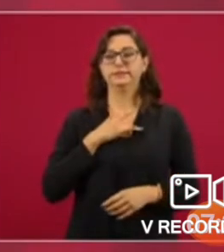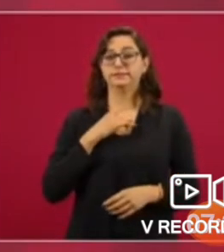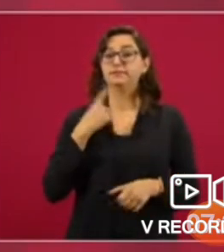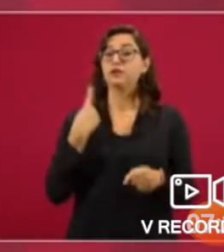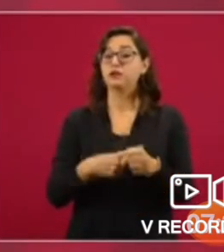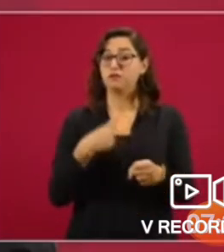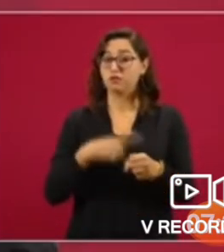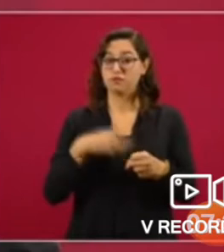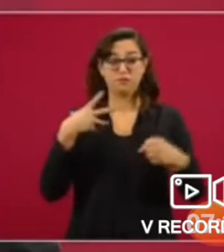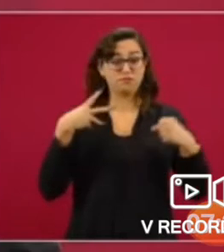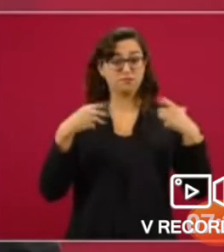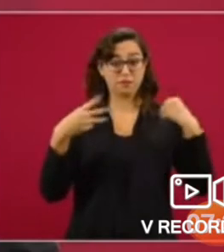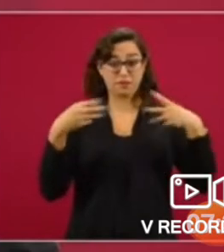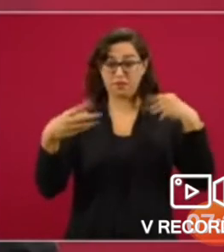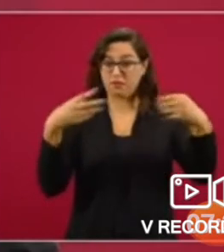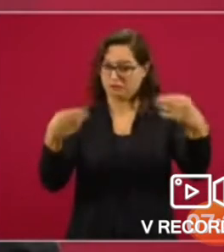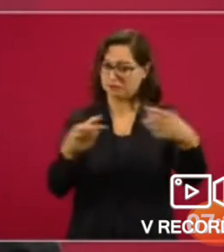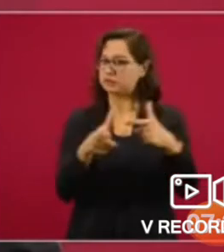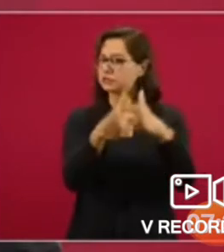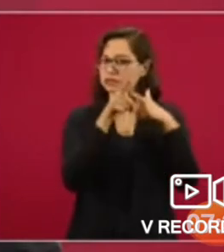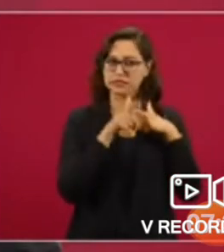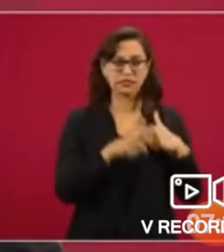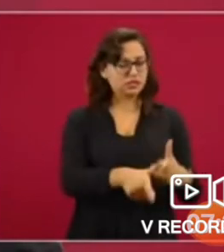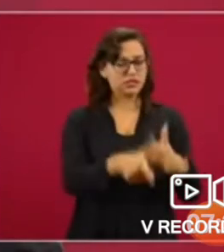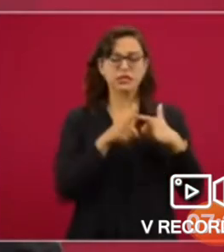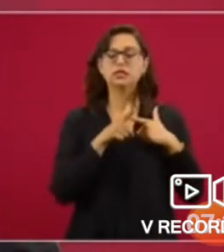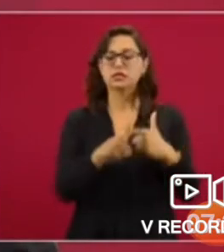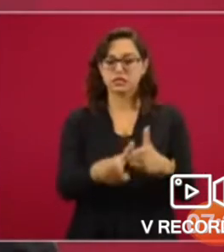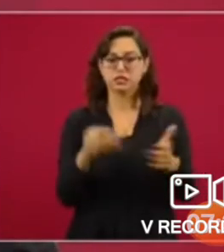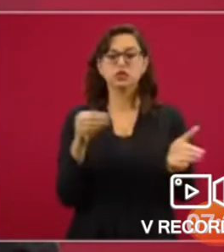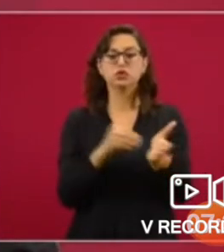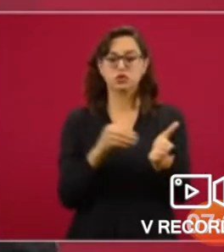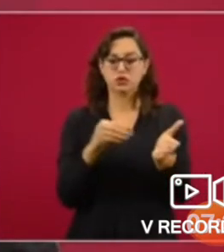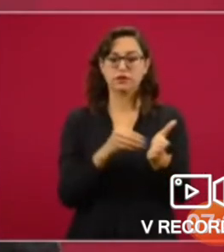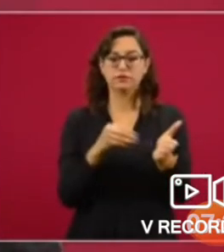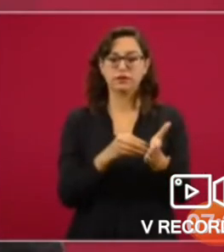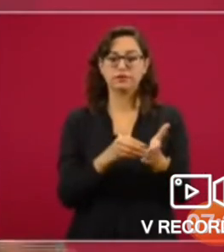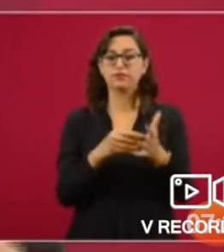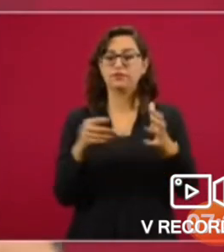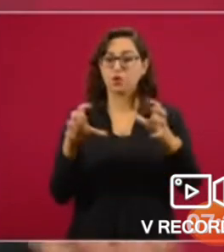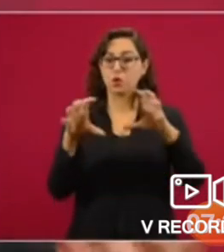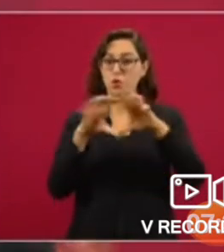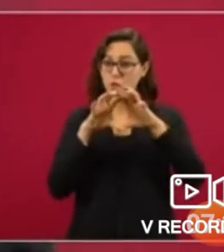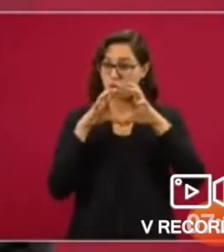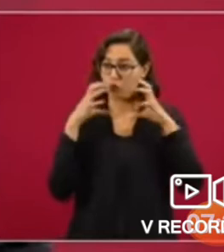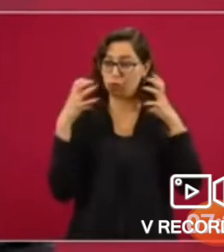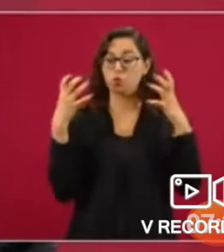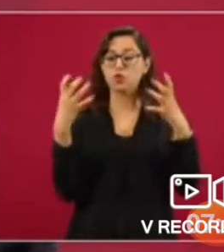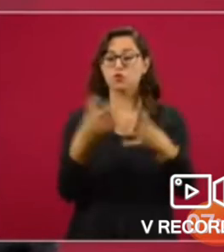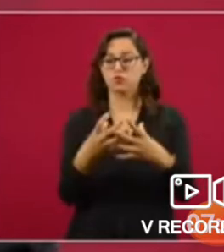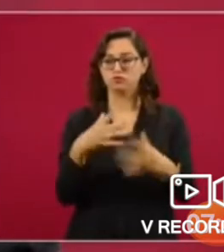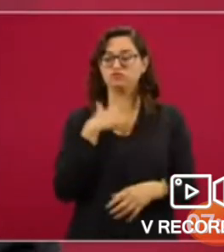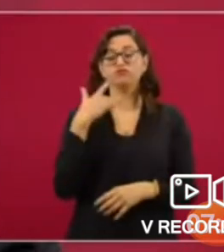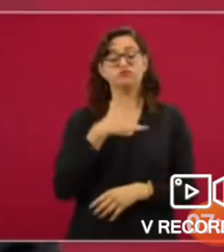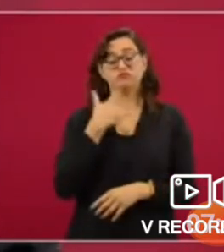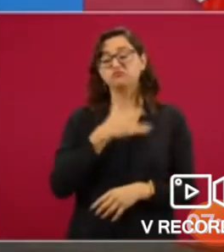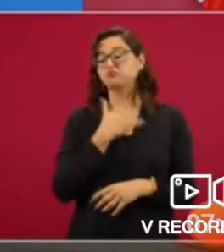sigue y, como hemos dicho desde el inicio, las predicciones en todo el mundo es que seguirá por un tiempo